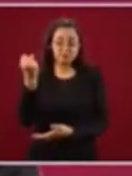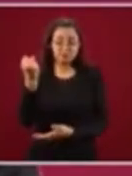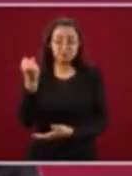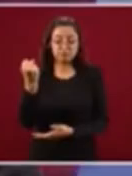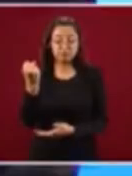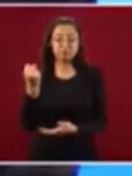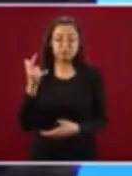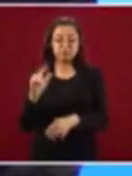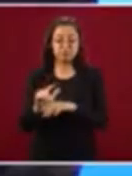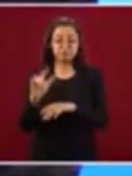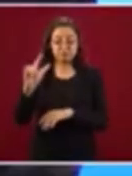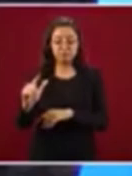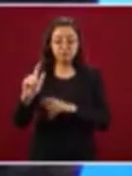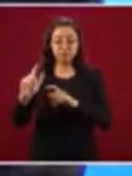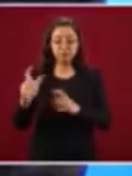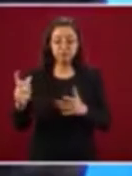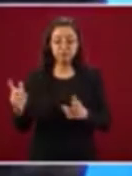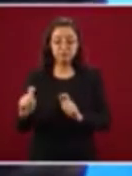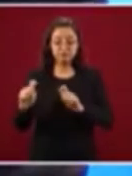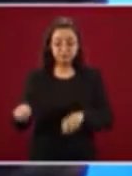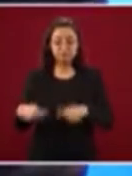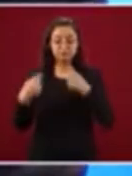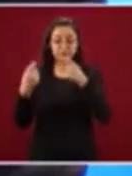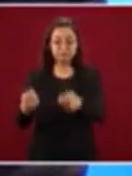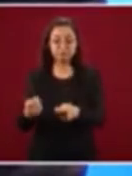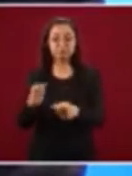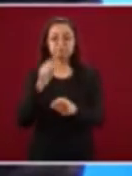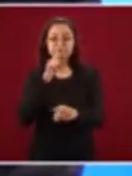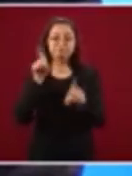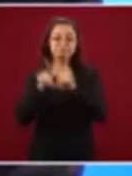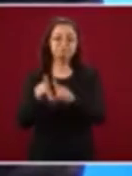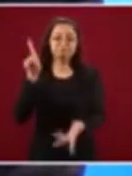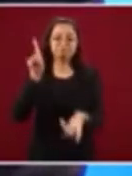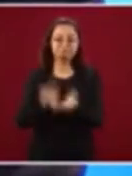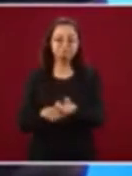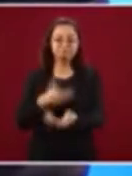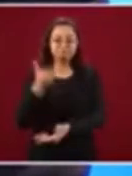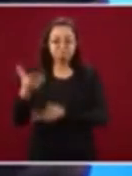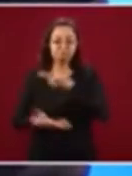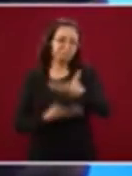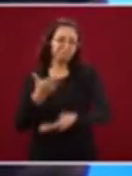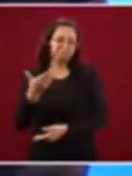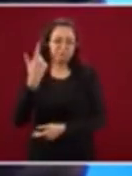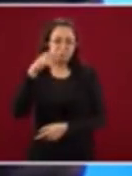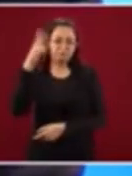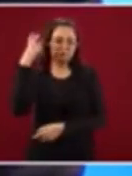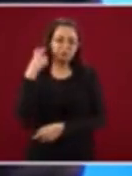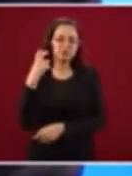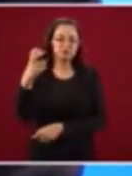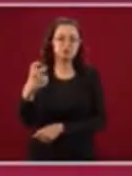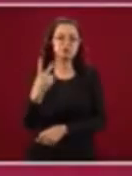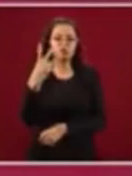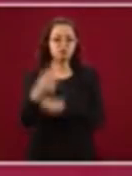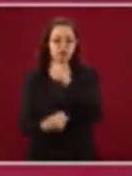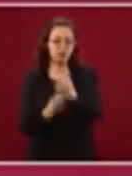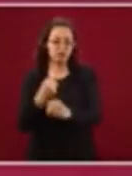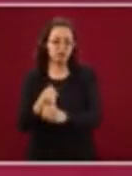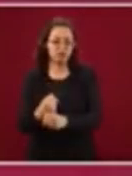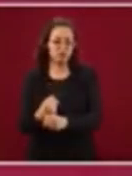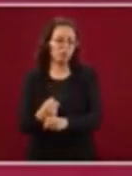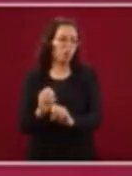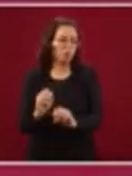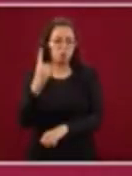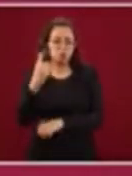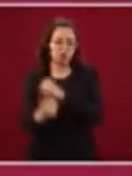el avión, ya incluido un servicio de operación de 2 años o de